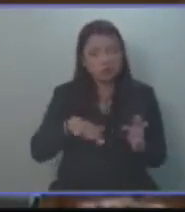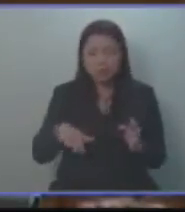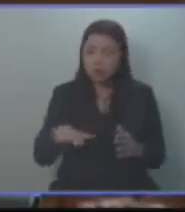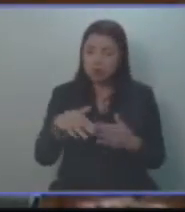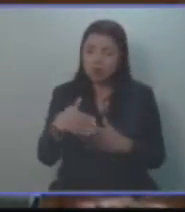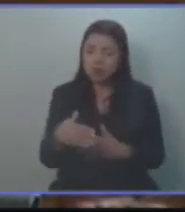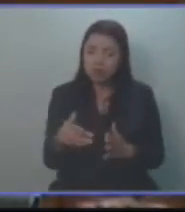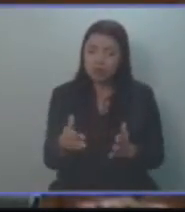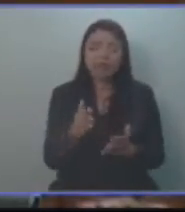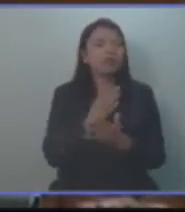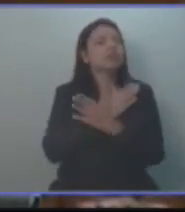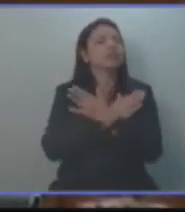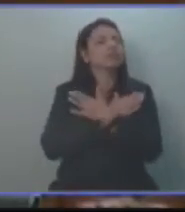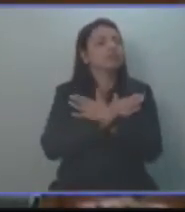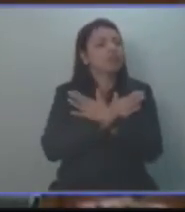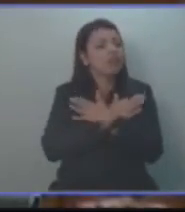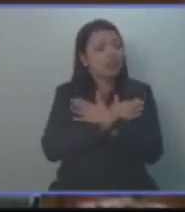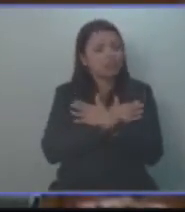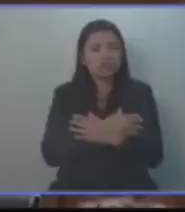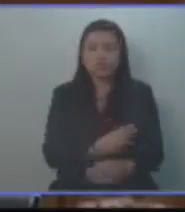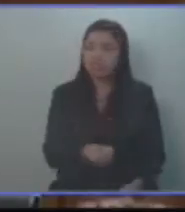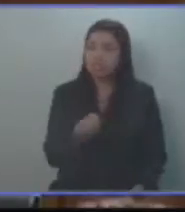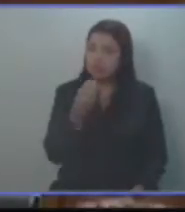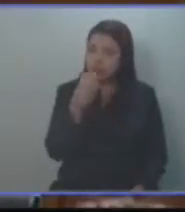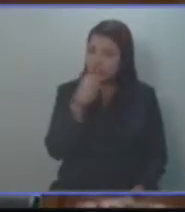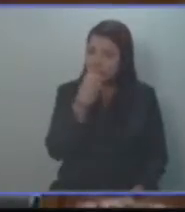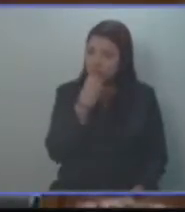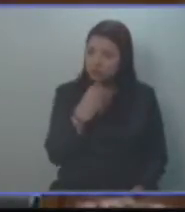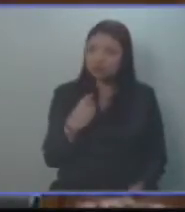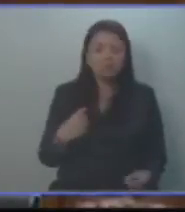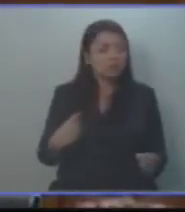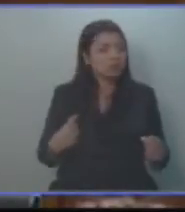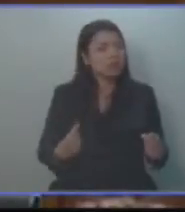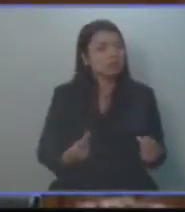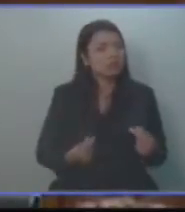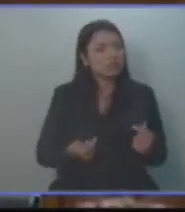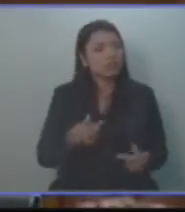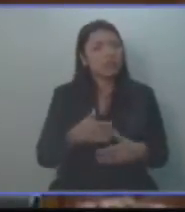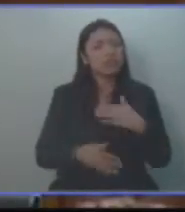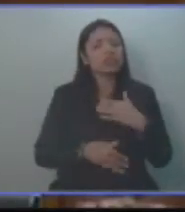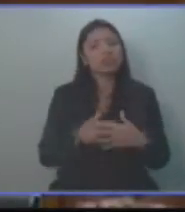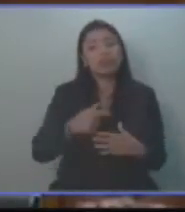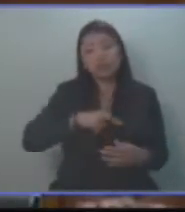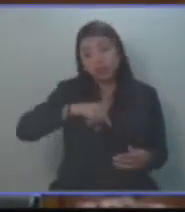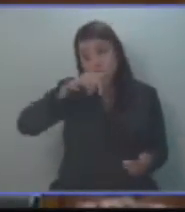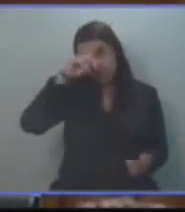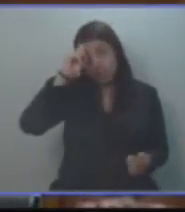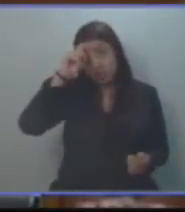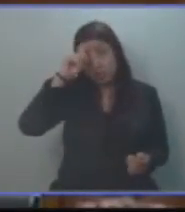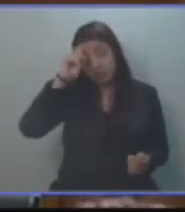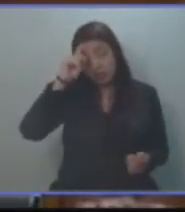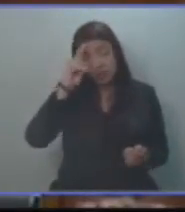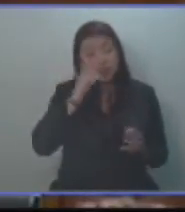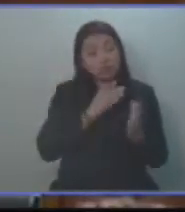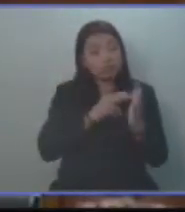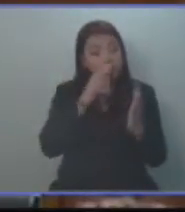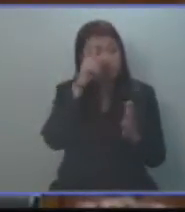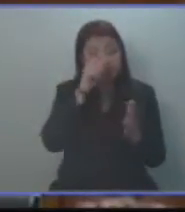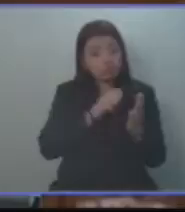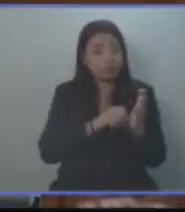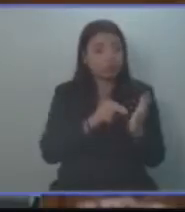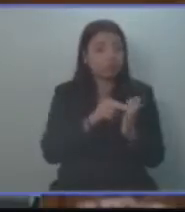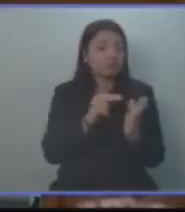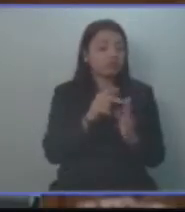adecuado, alimentación y otras facilidades para el desarrollo de sus labores académicas y asistenciales.